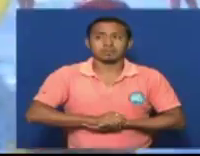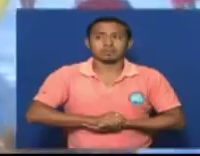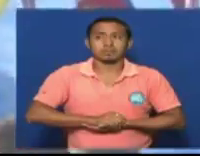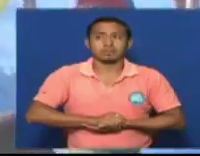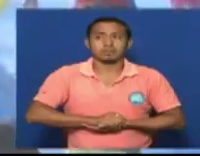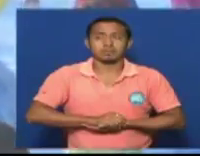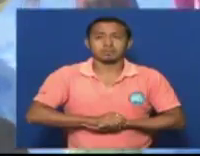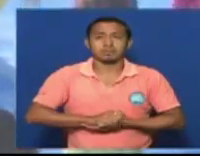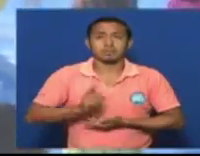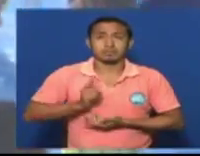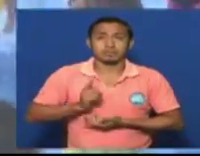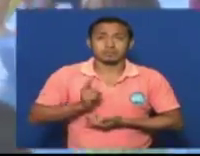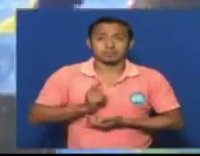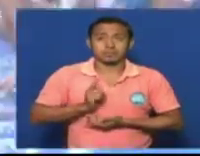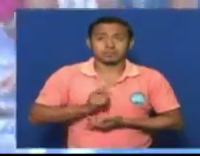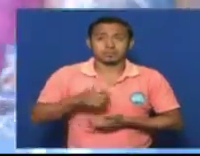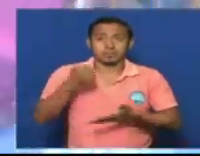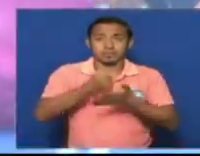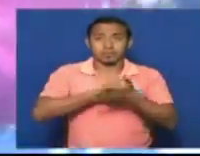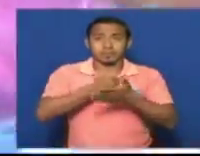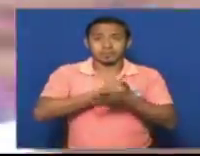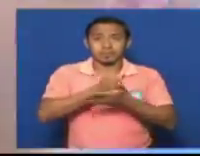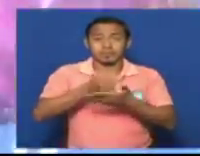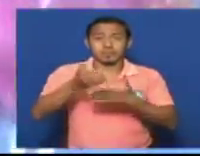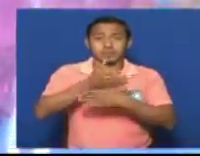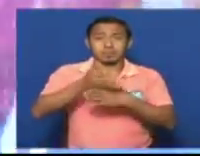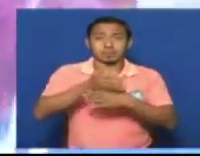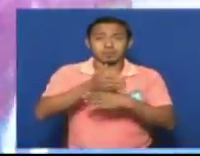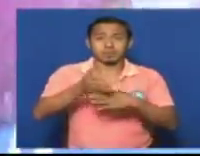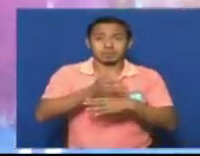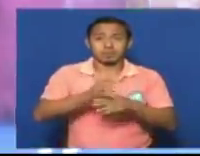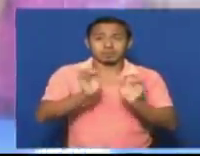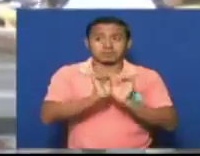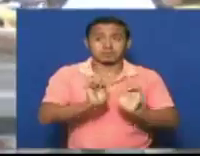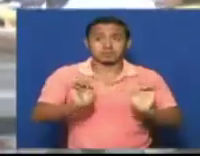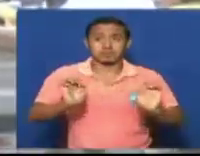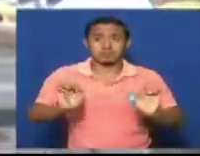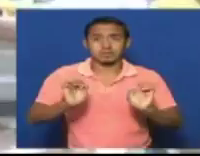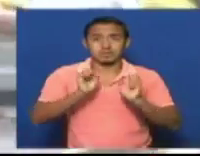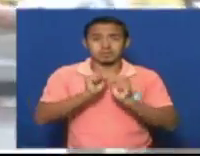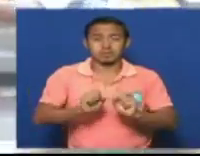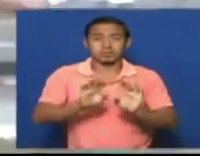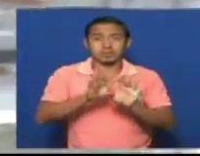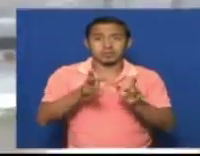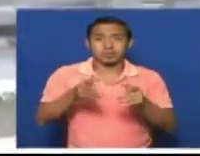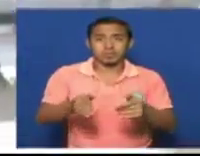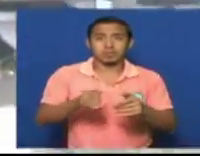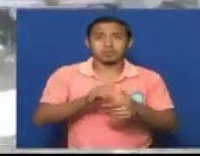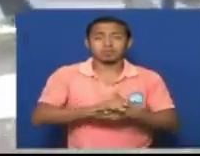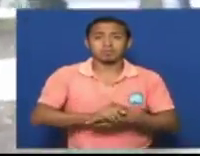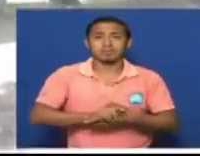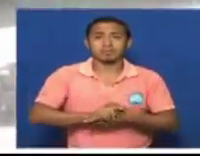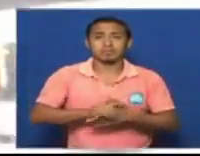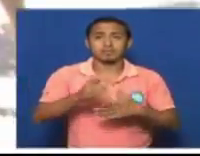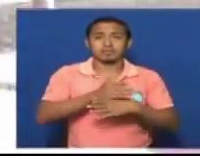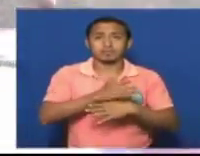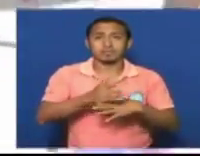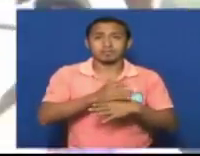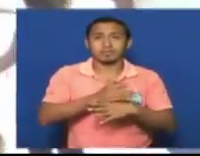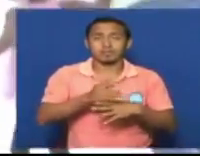tenemos que defender los derechos que tienen los niños y las niñas tanto las instituciones estatales